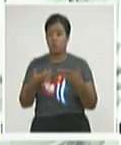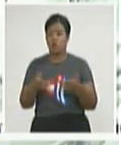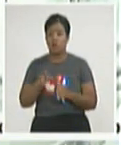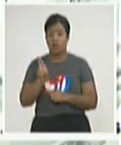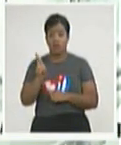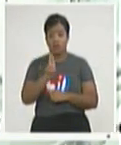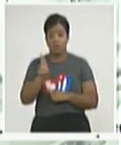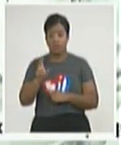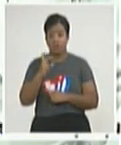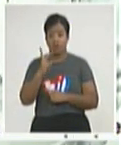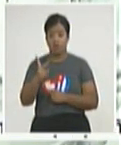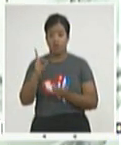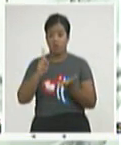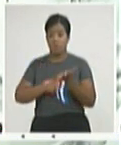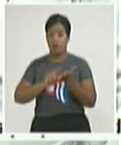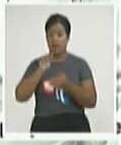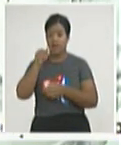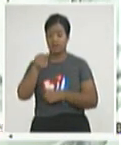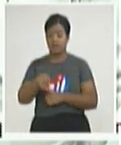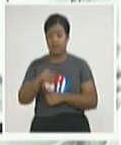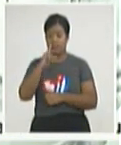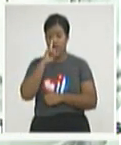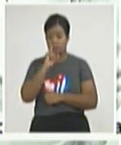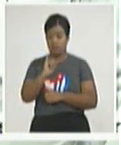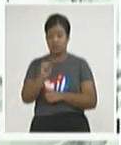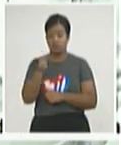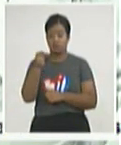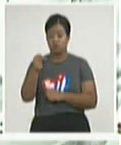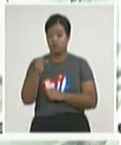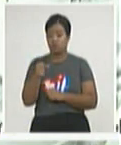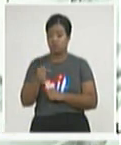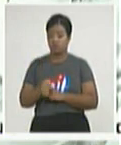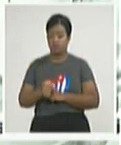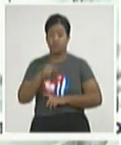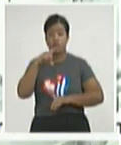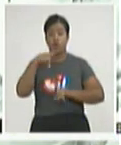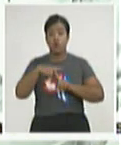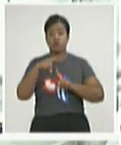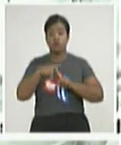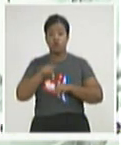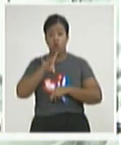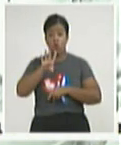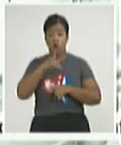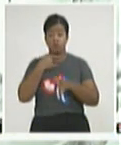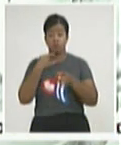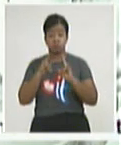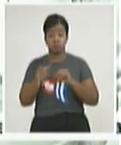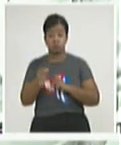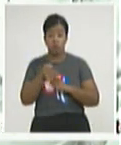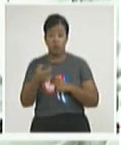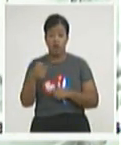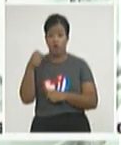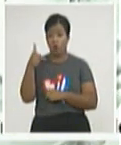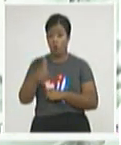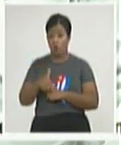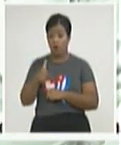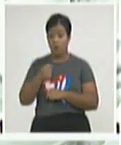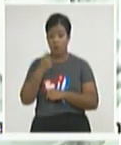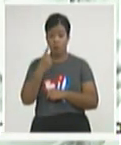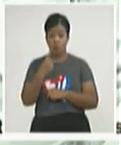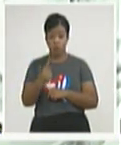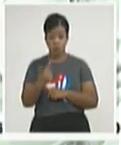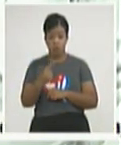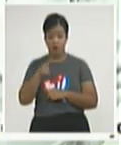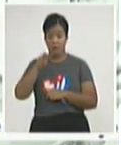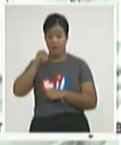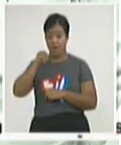y de Placética Majuaní, 1 de cada uno. Las Tunas los 4 fallecidos, 2 de Jobabo, 1 de Manatí y